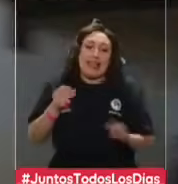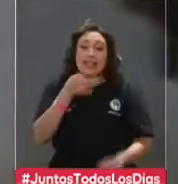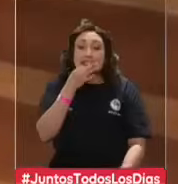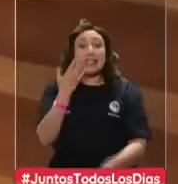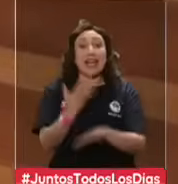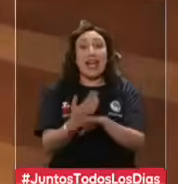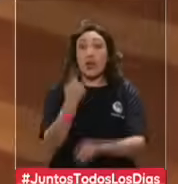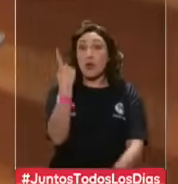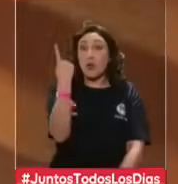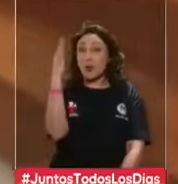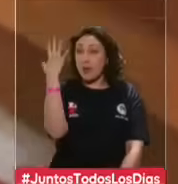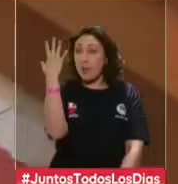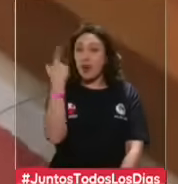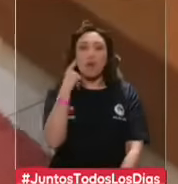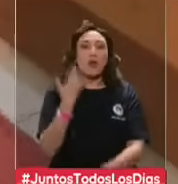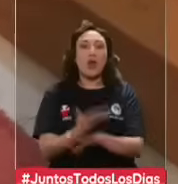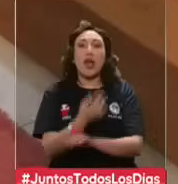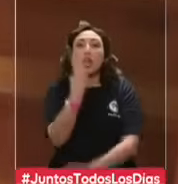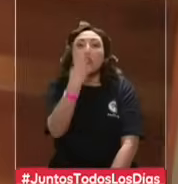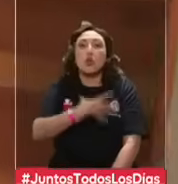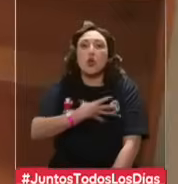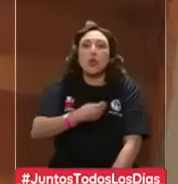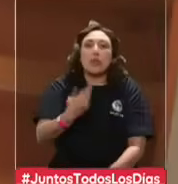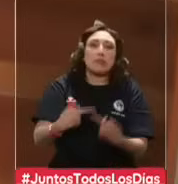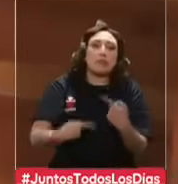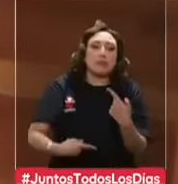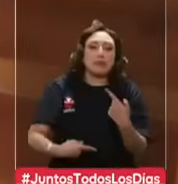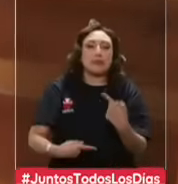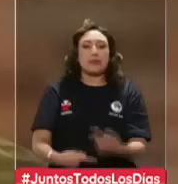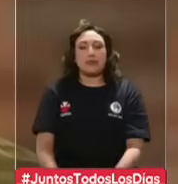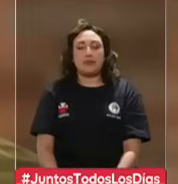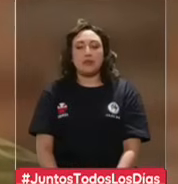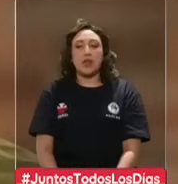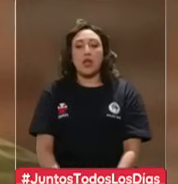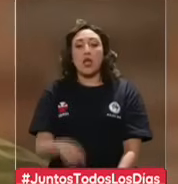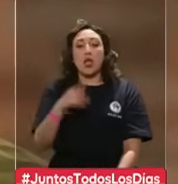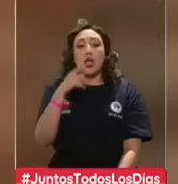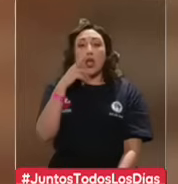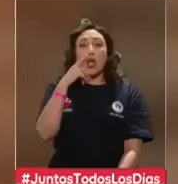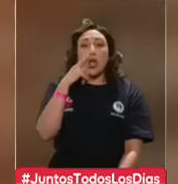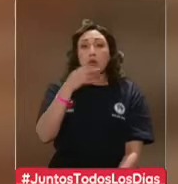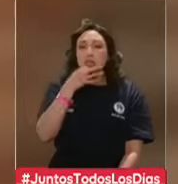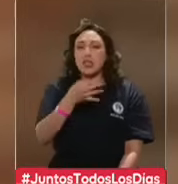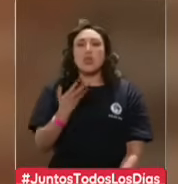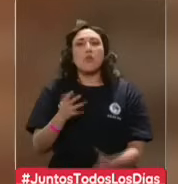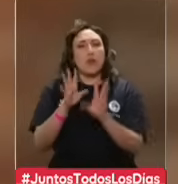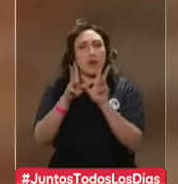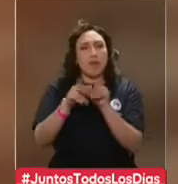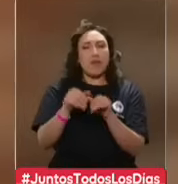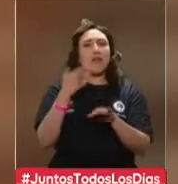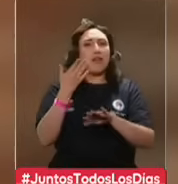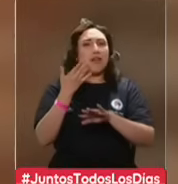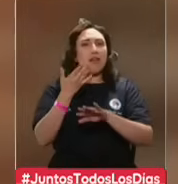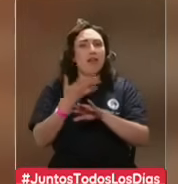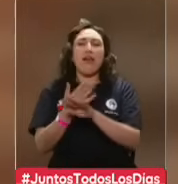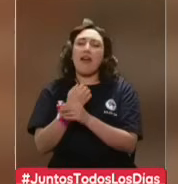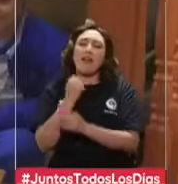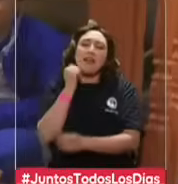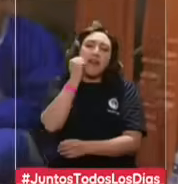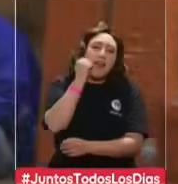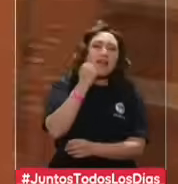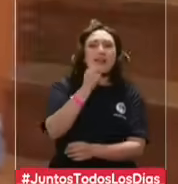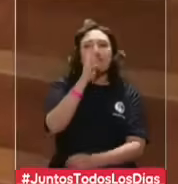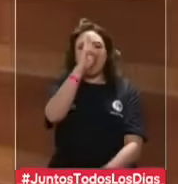hijos, por favor. Pero lleváis más monos que cuadernos. Una familia en donde reina el cariño, el